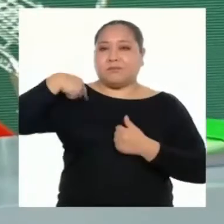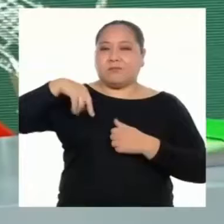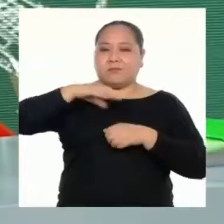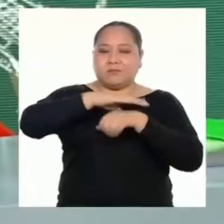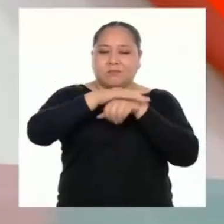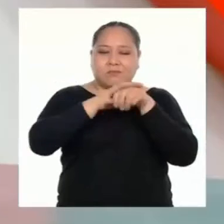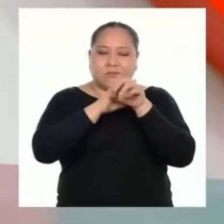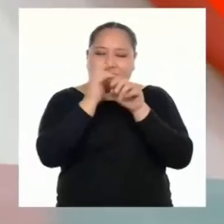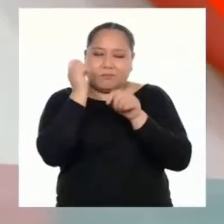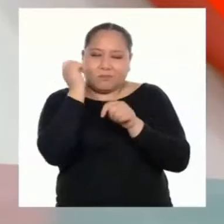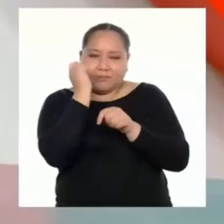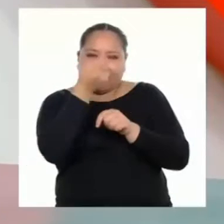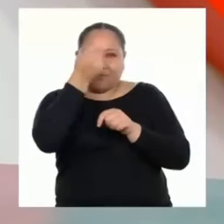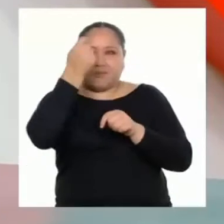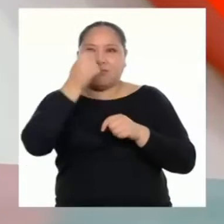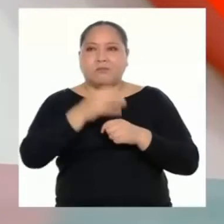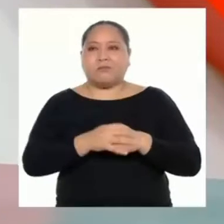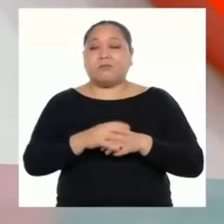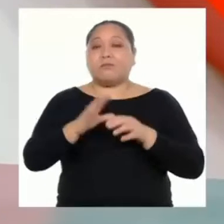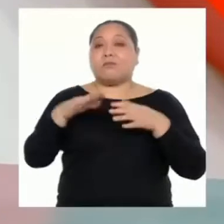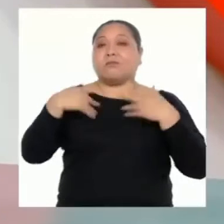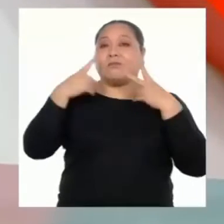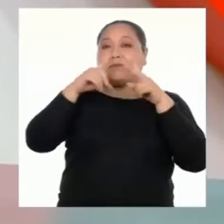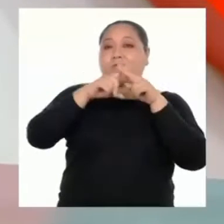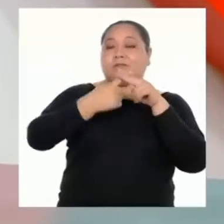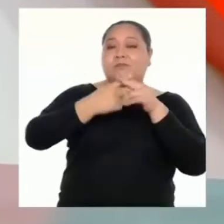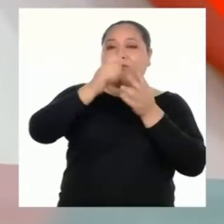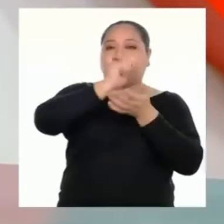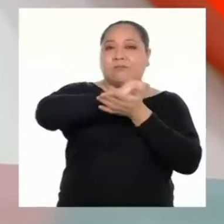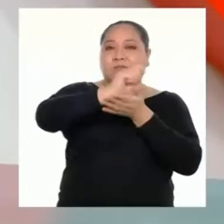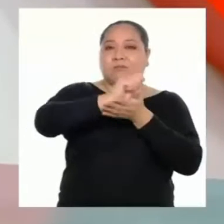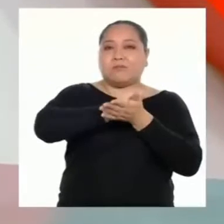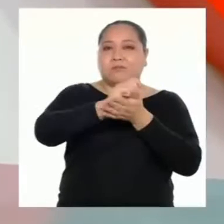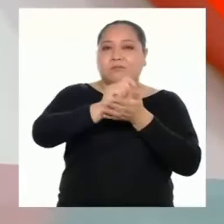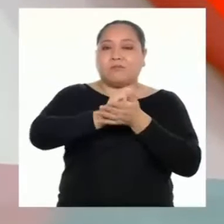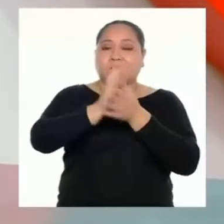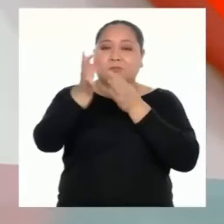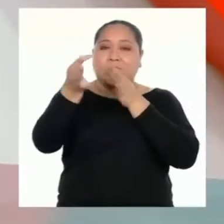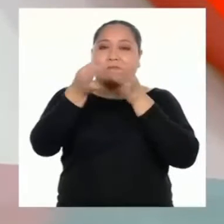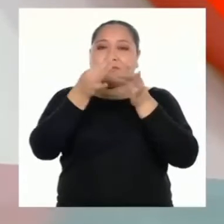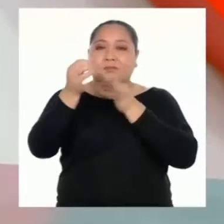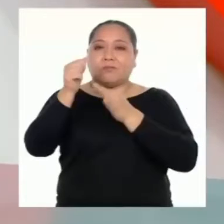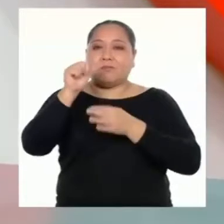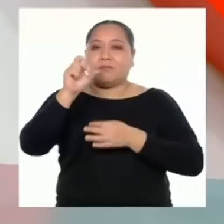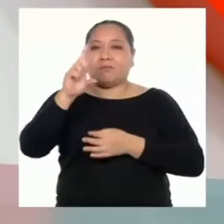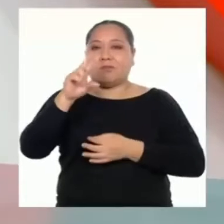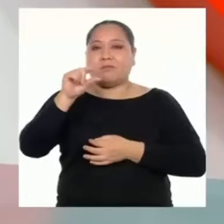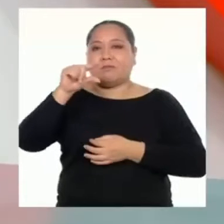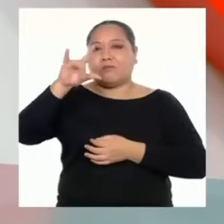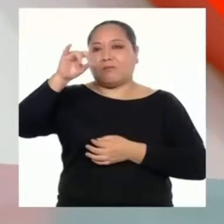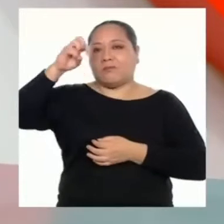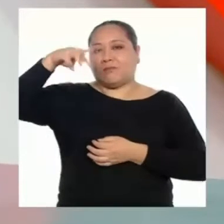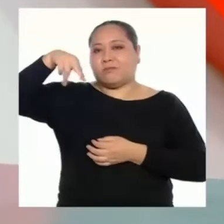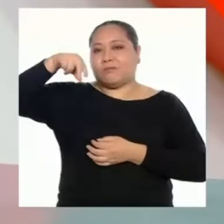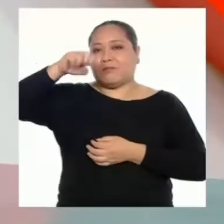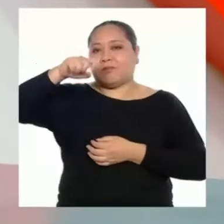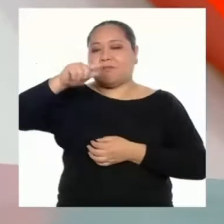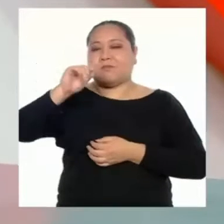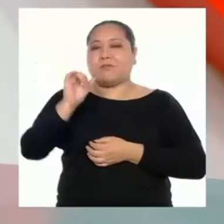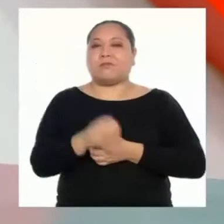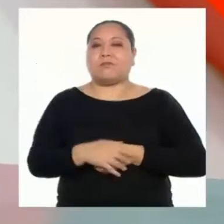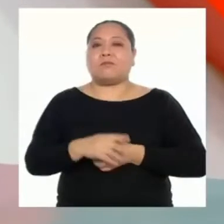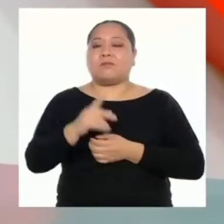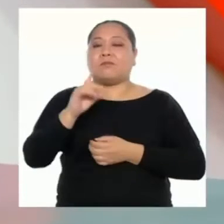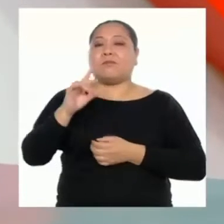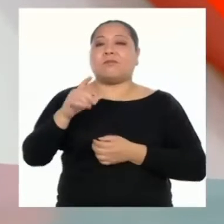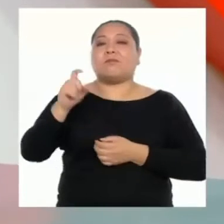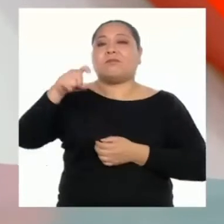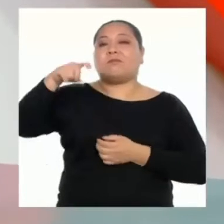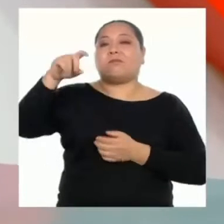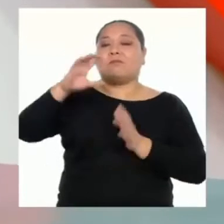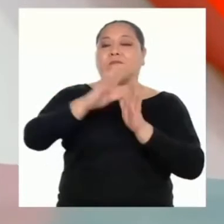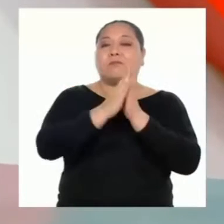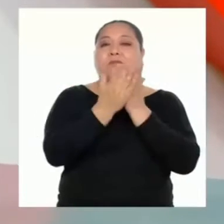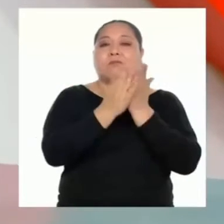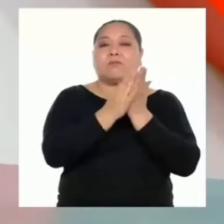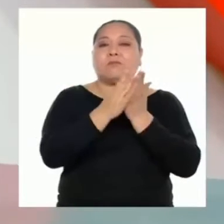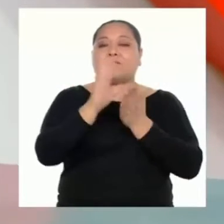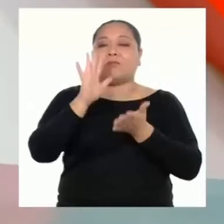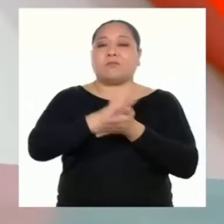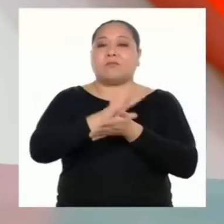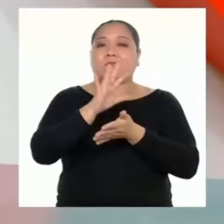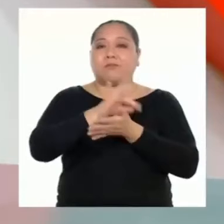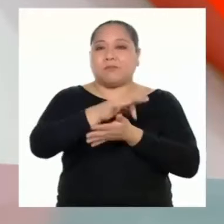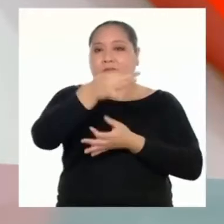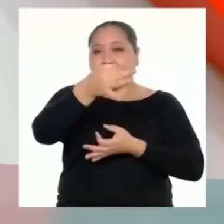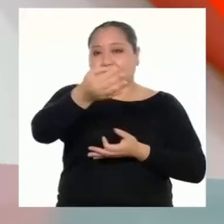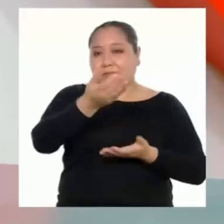y la hechicería. Pueden comenzar a escribir sus argumentos cuando deseen. Primero, tengan a la mano un cuaderno